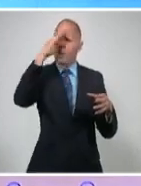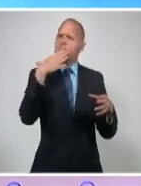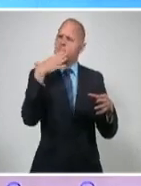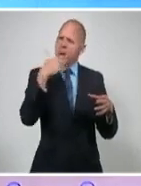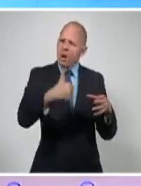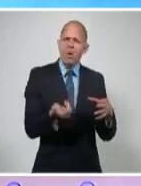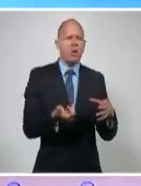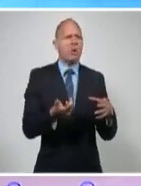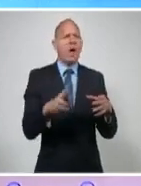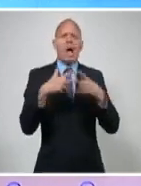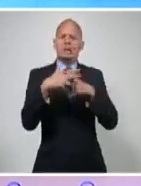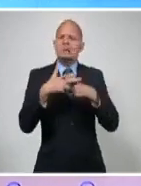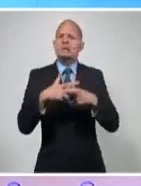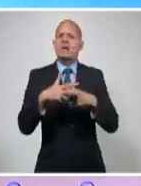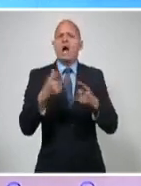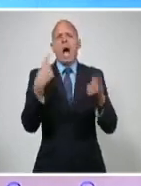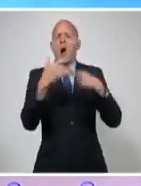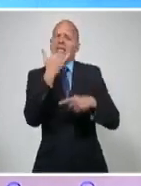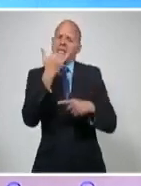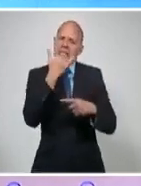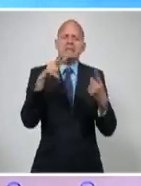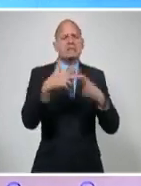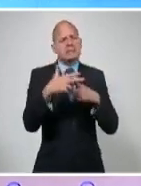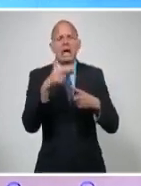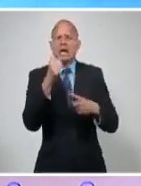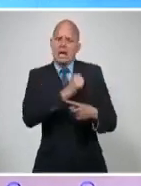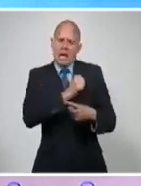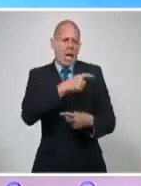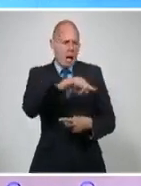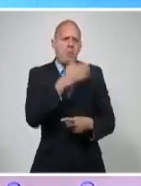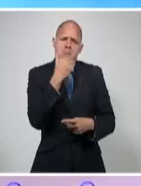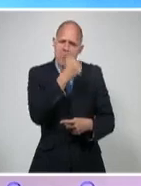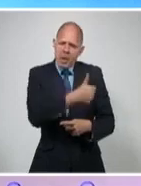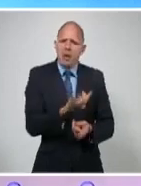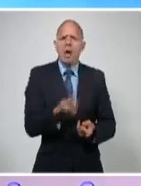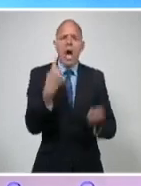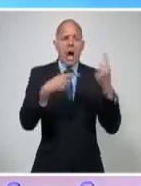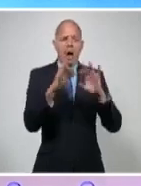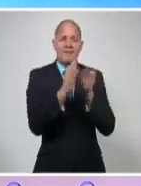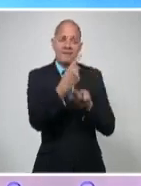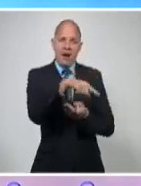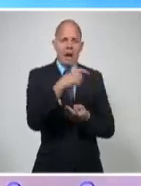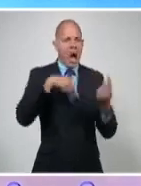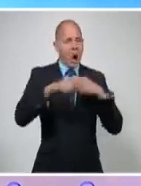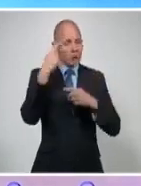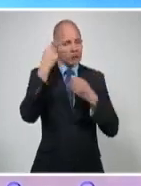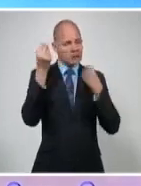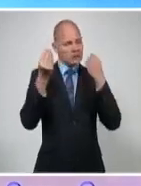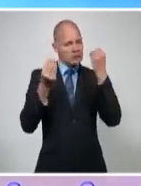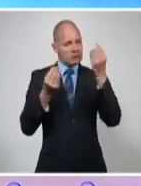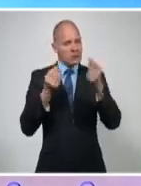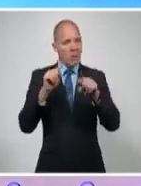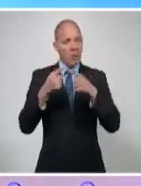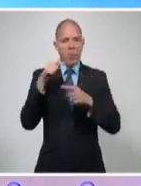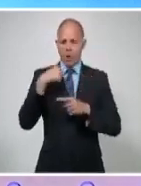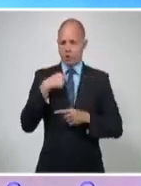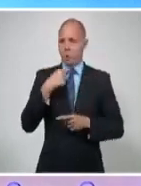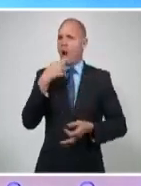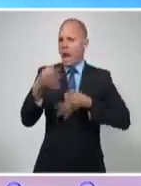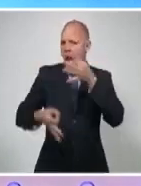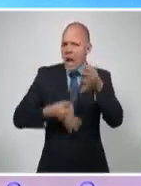No pocos de esos jóvenes y de sus familias, hoy lo sabemos, pueden sentir cierta preocupación en la medida en que se van